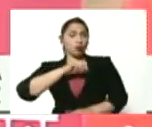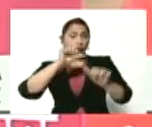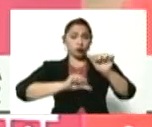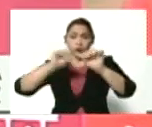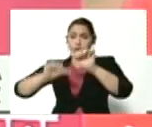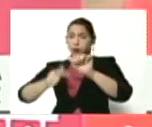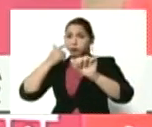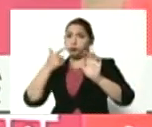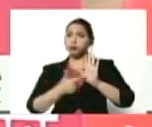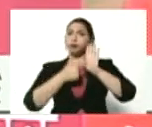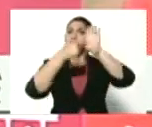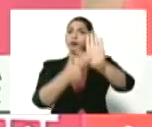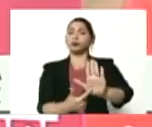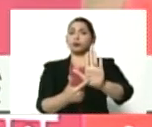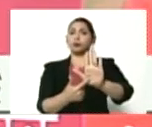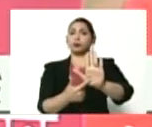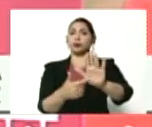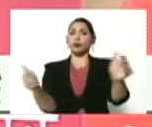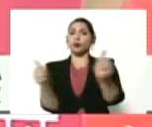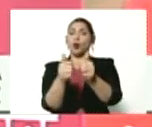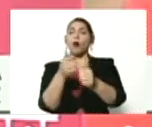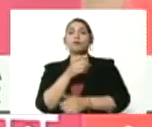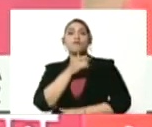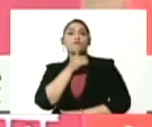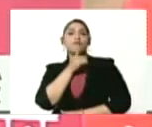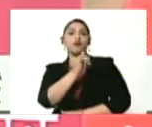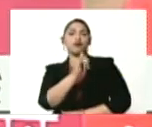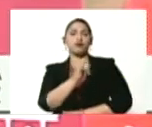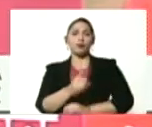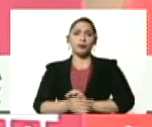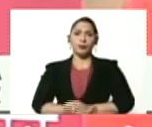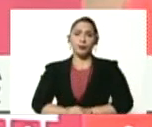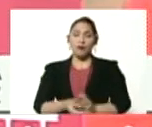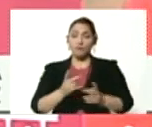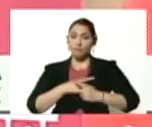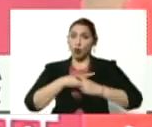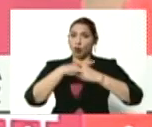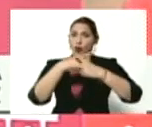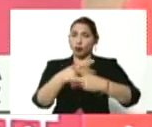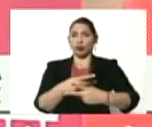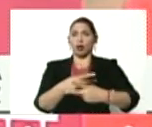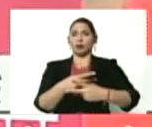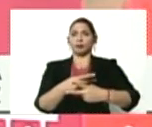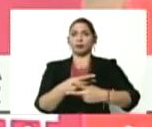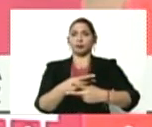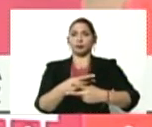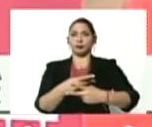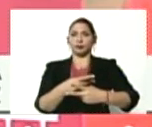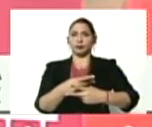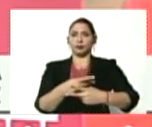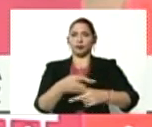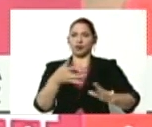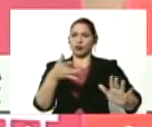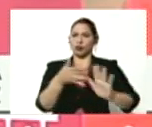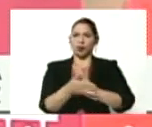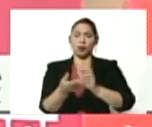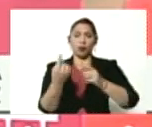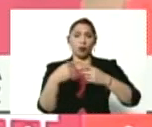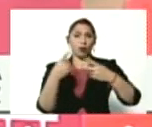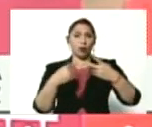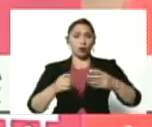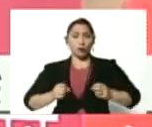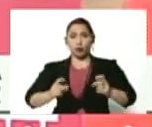demostrar con testimonios voluntarios, lo que en otras